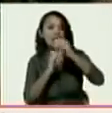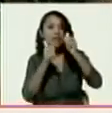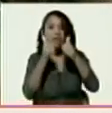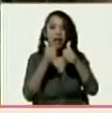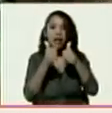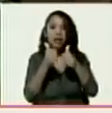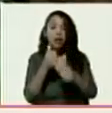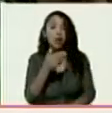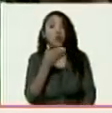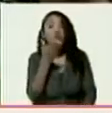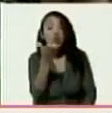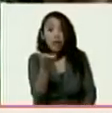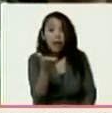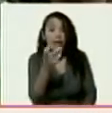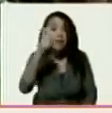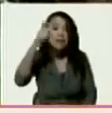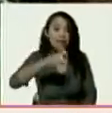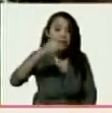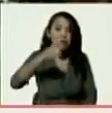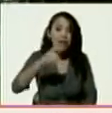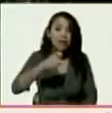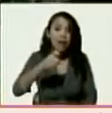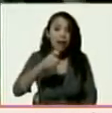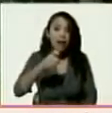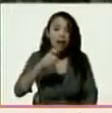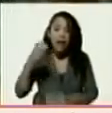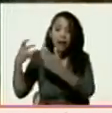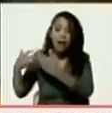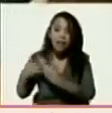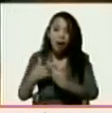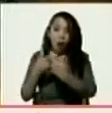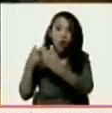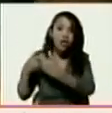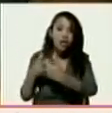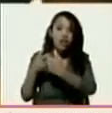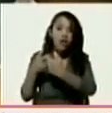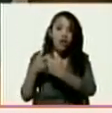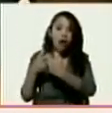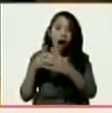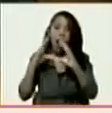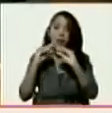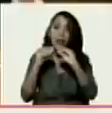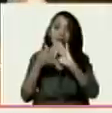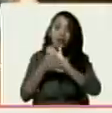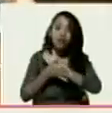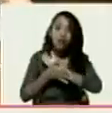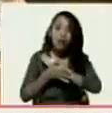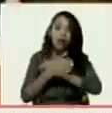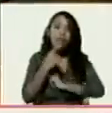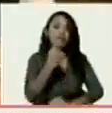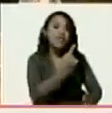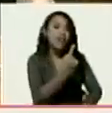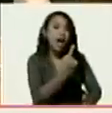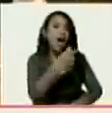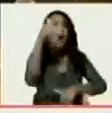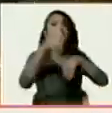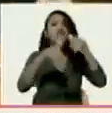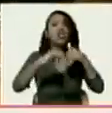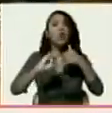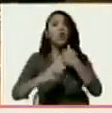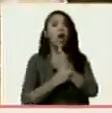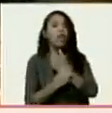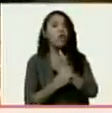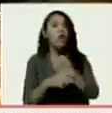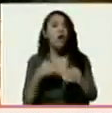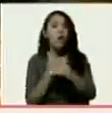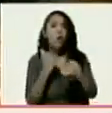usted necesita que desde Estados Unidos digan, el que no vote por Guaidó va a ser